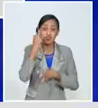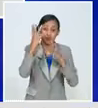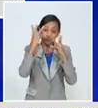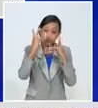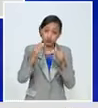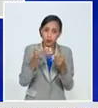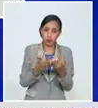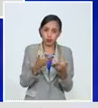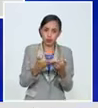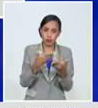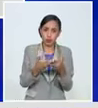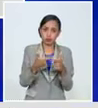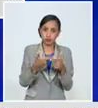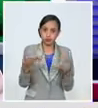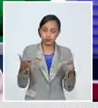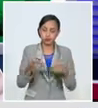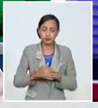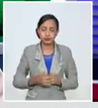De los